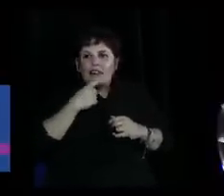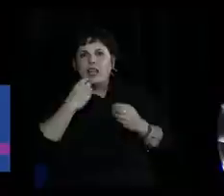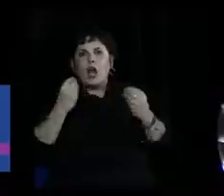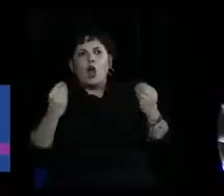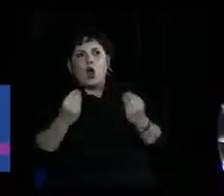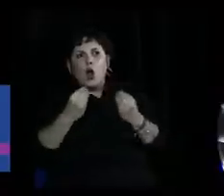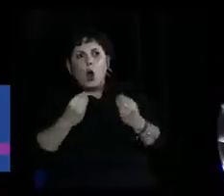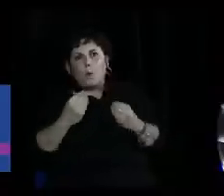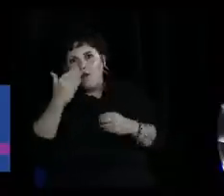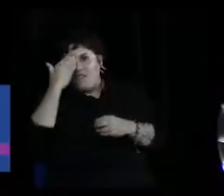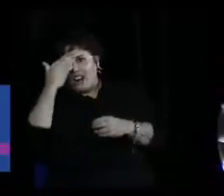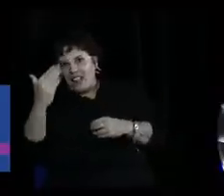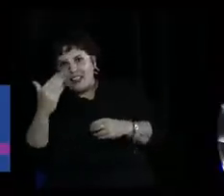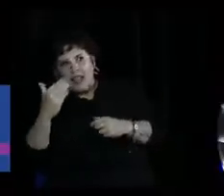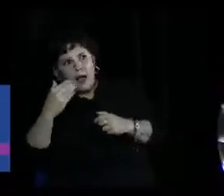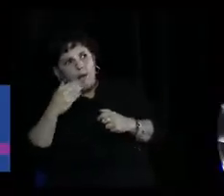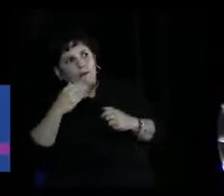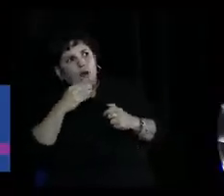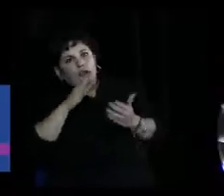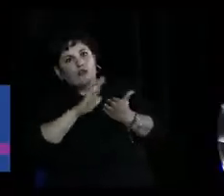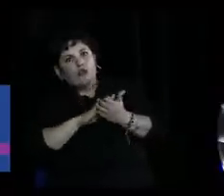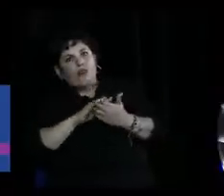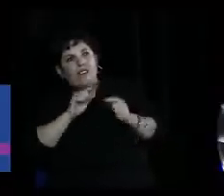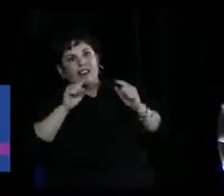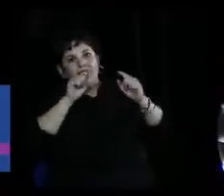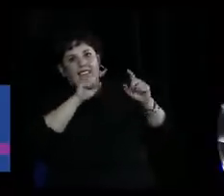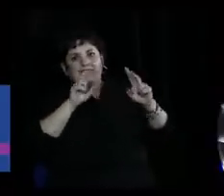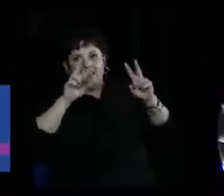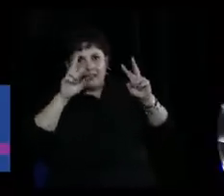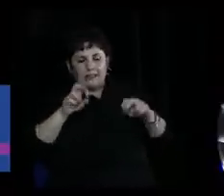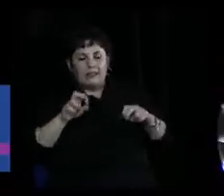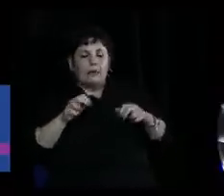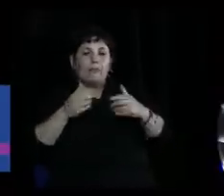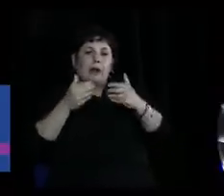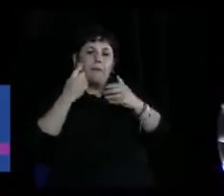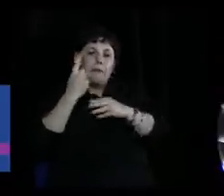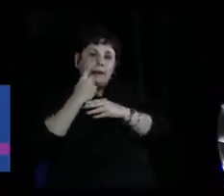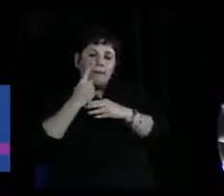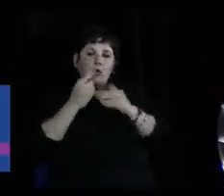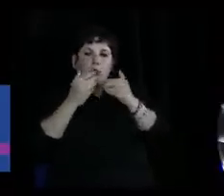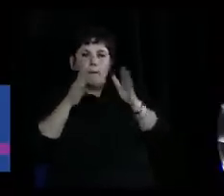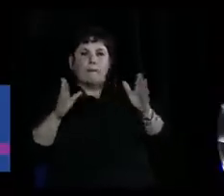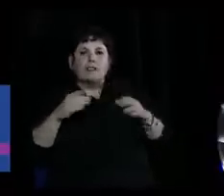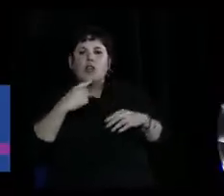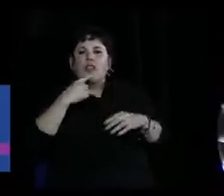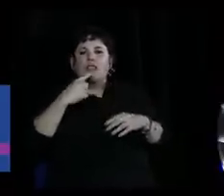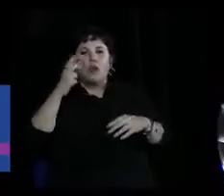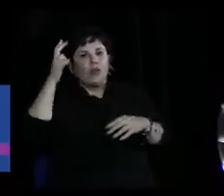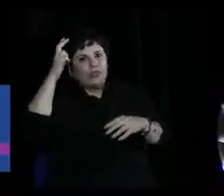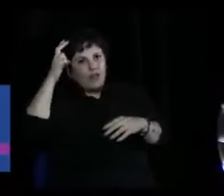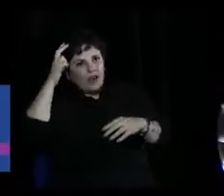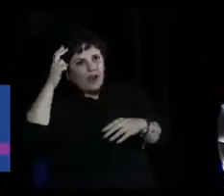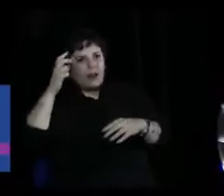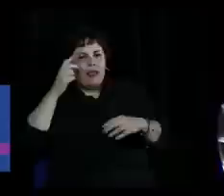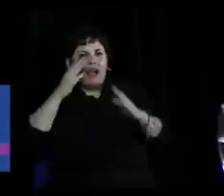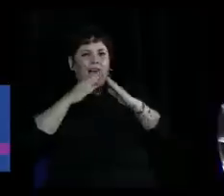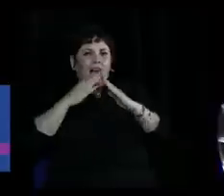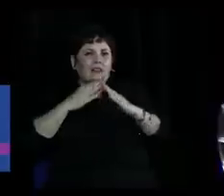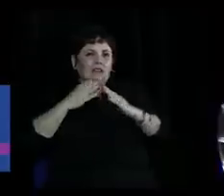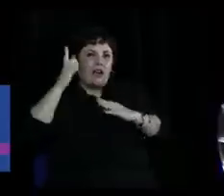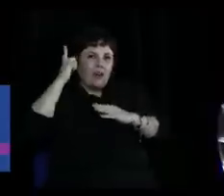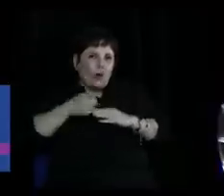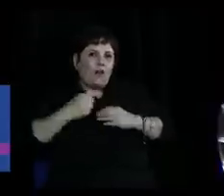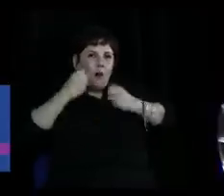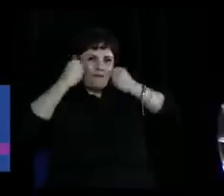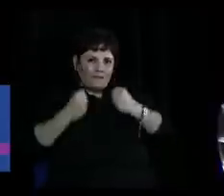ubicaba la oposición frente a ese tema. Porque primero se arrancó con lo que dijo Tabaré de la cuarentena obligatoria,